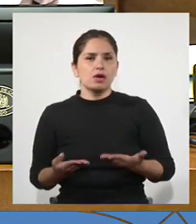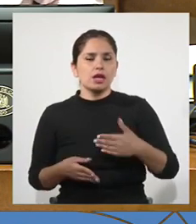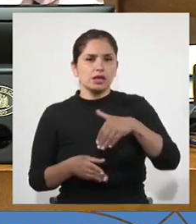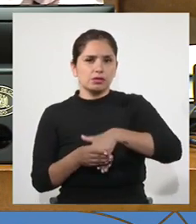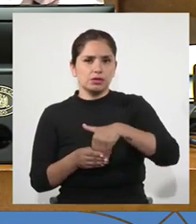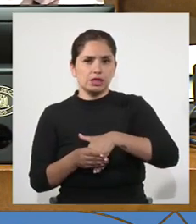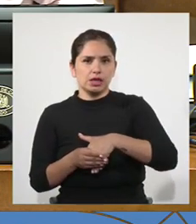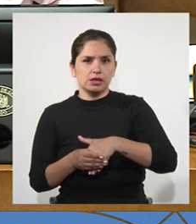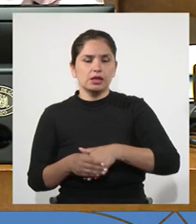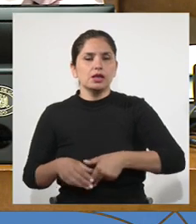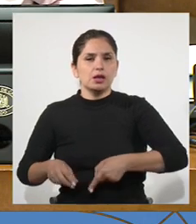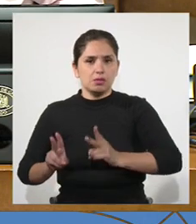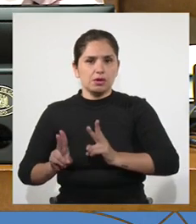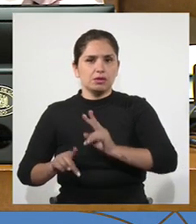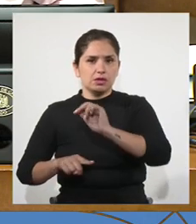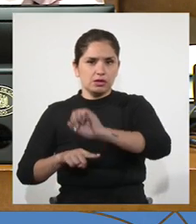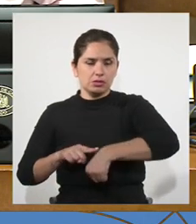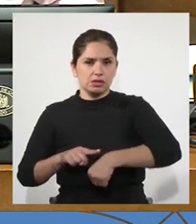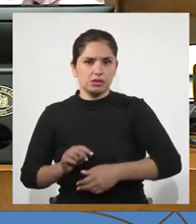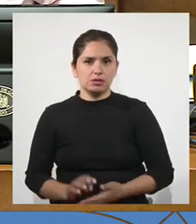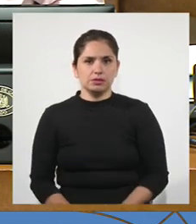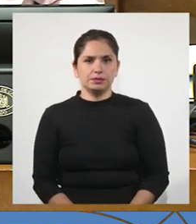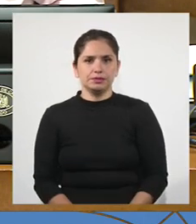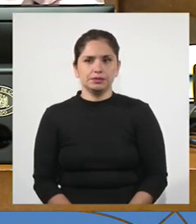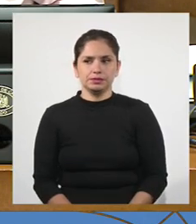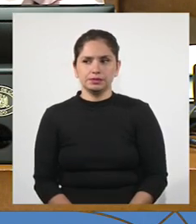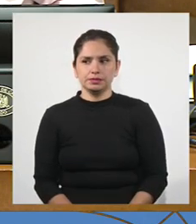Hay que votarla. ¿Si le parece con la misma votación?